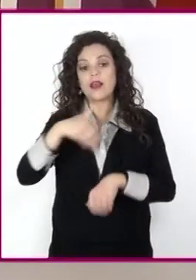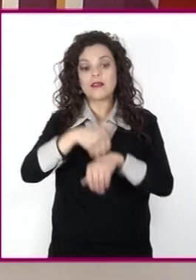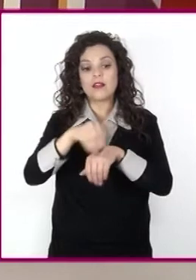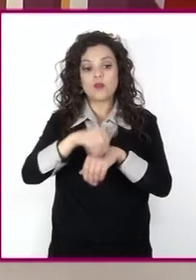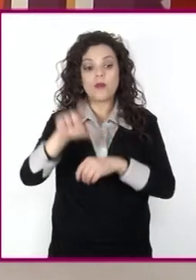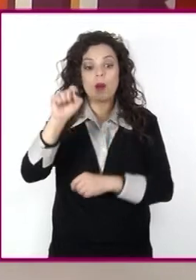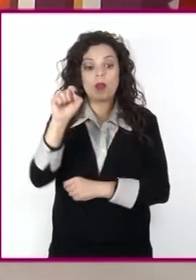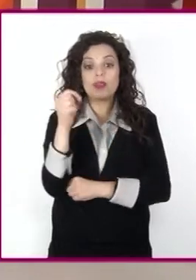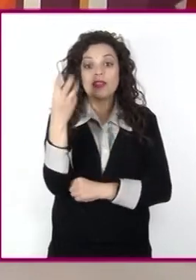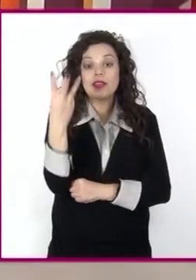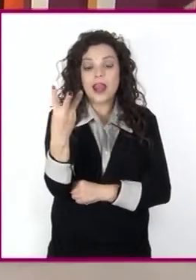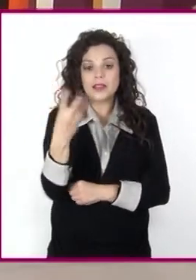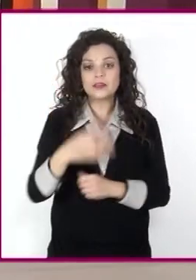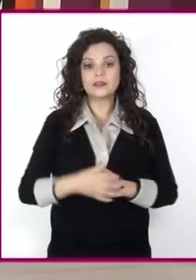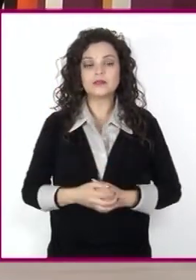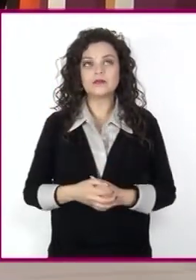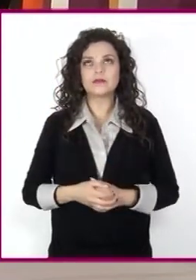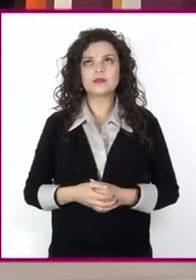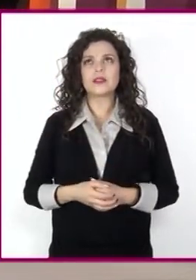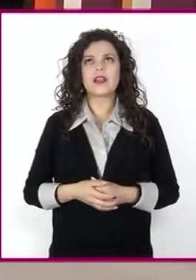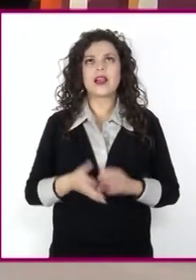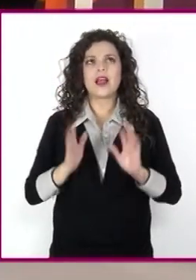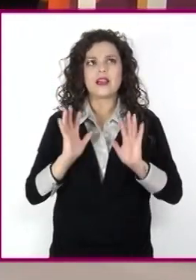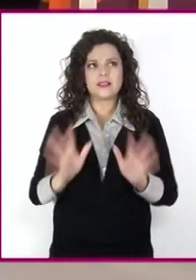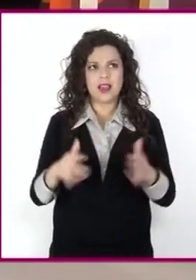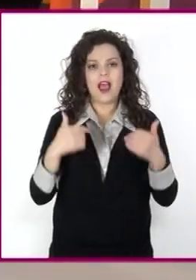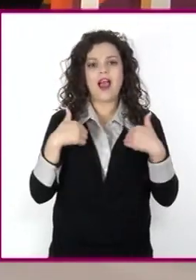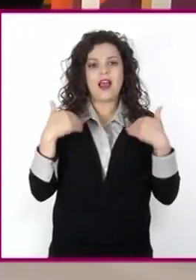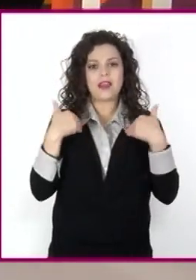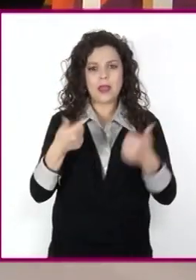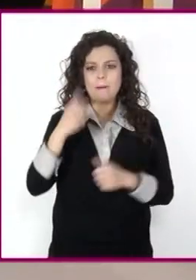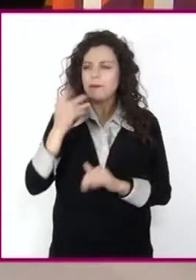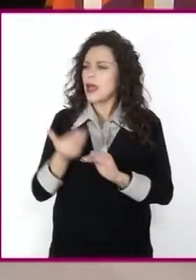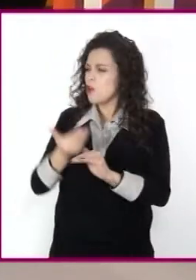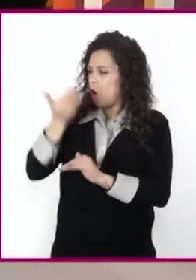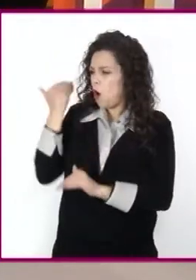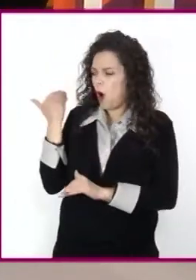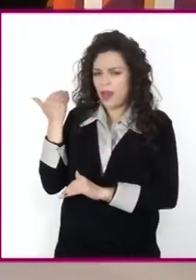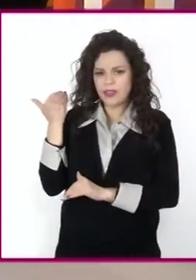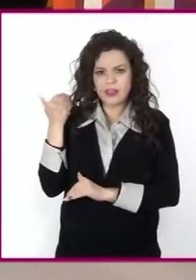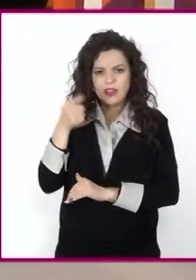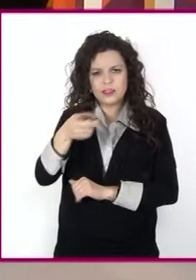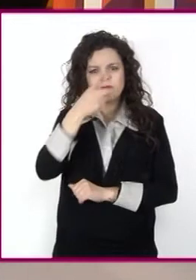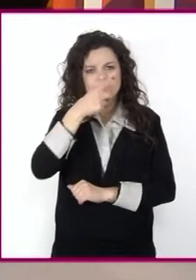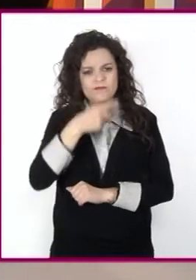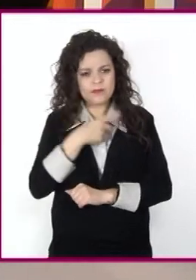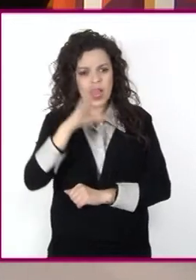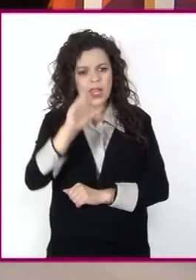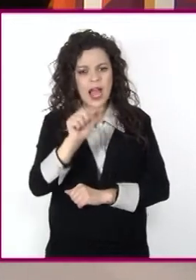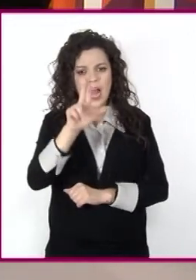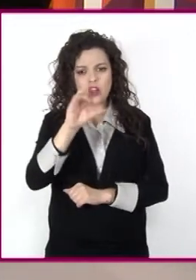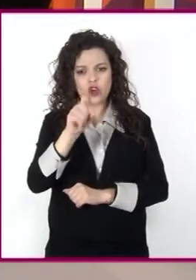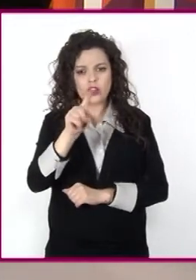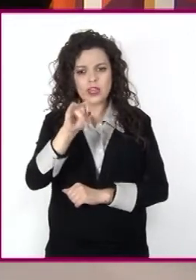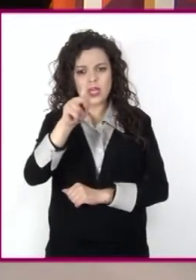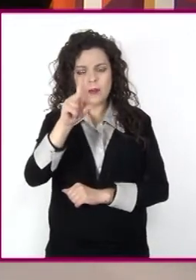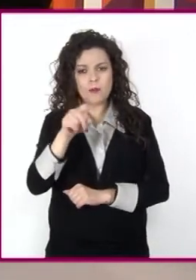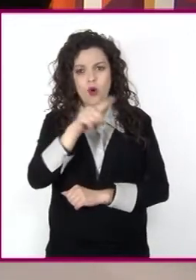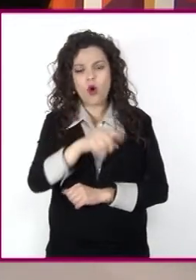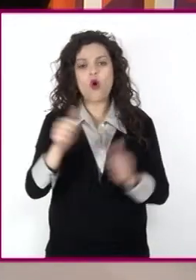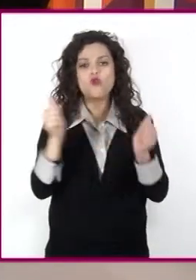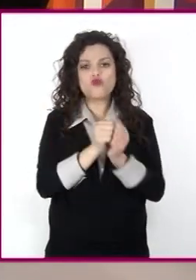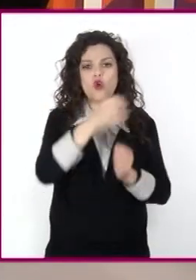23. Ahora entiendo, pero al inicio nos enseñó que en el cariotipo nuestros cromosomas se ordenan